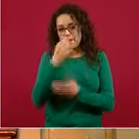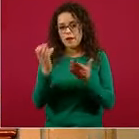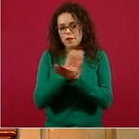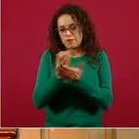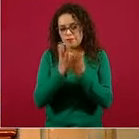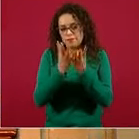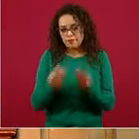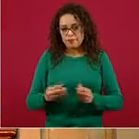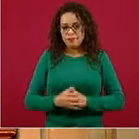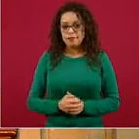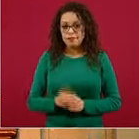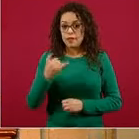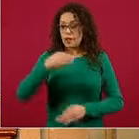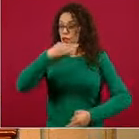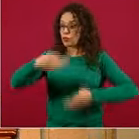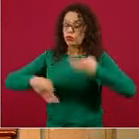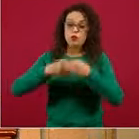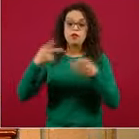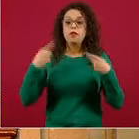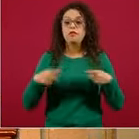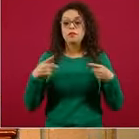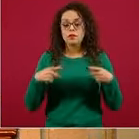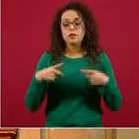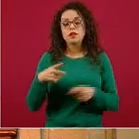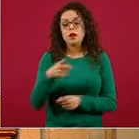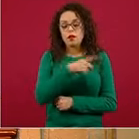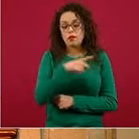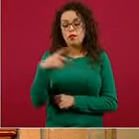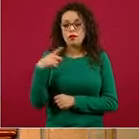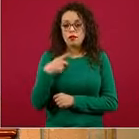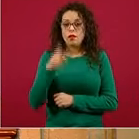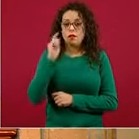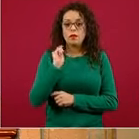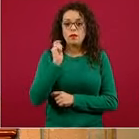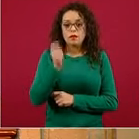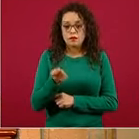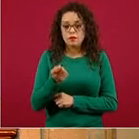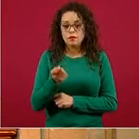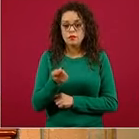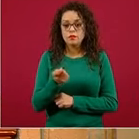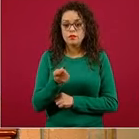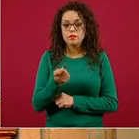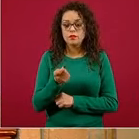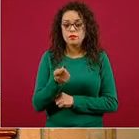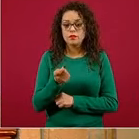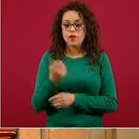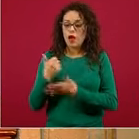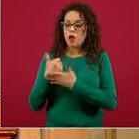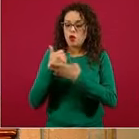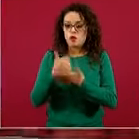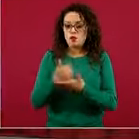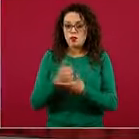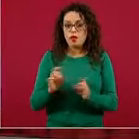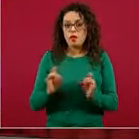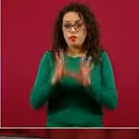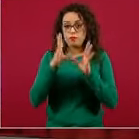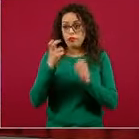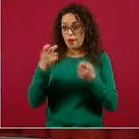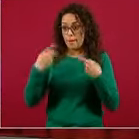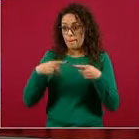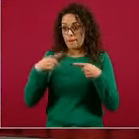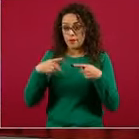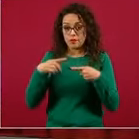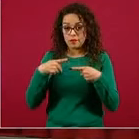sociedad debemos de contribuir para que las personas que han sido objeto de este lamentable hecho